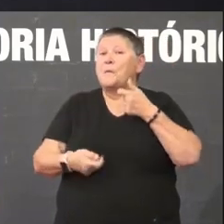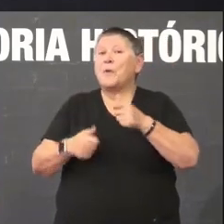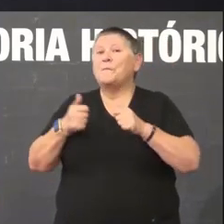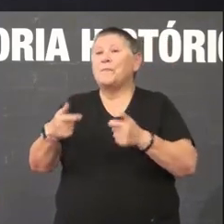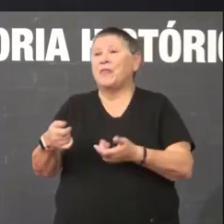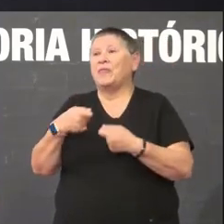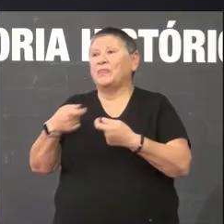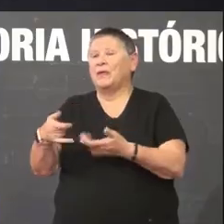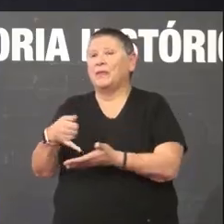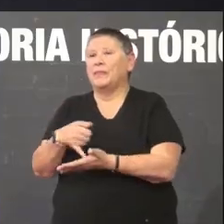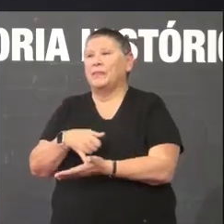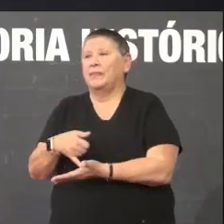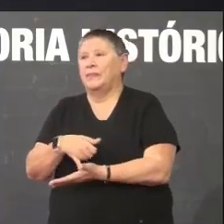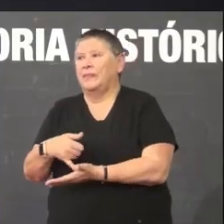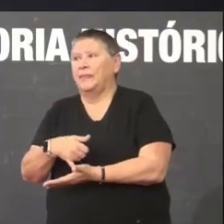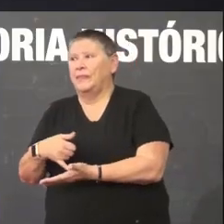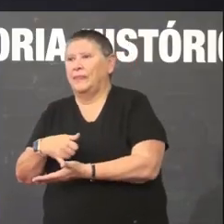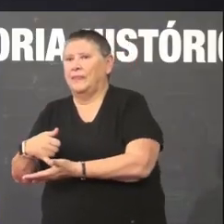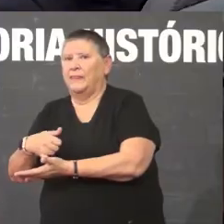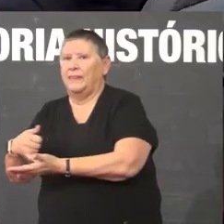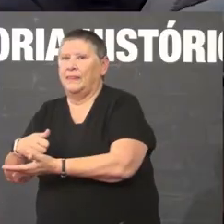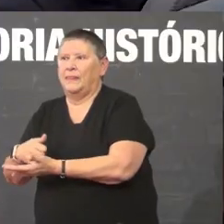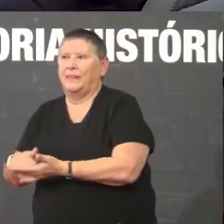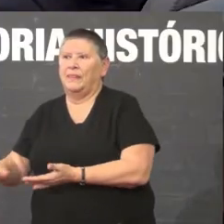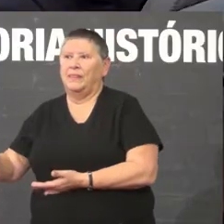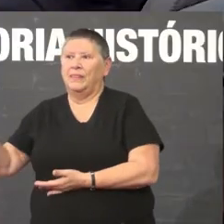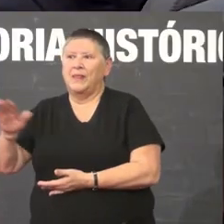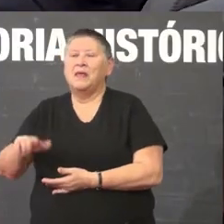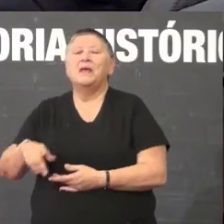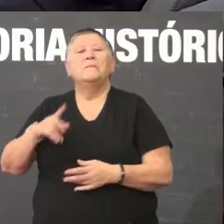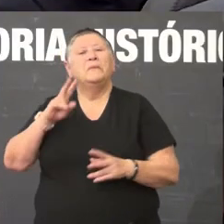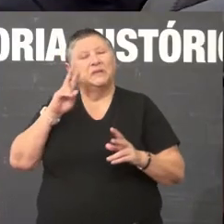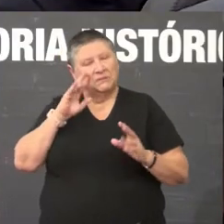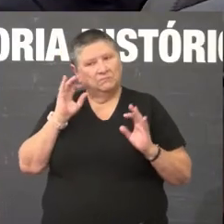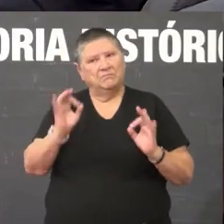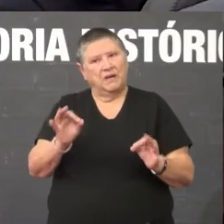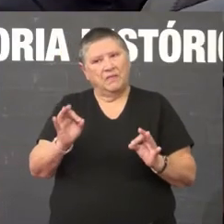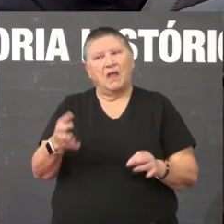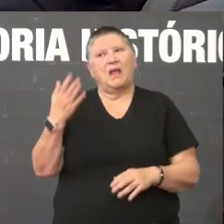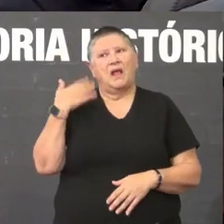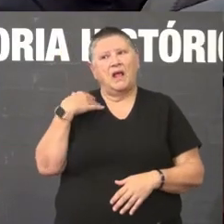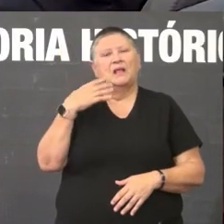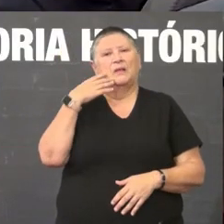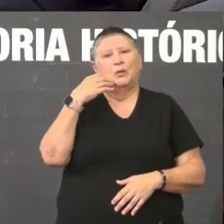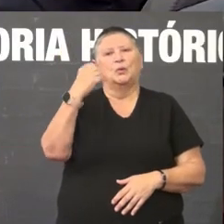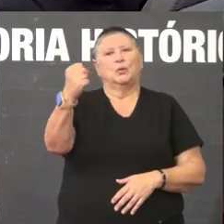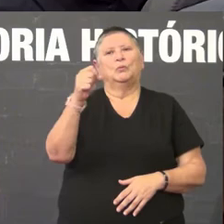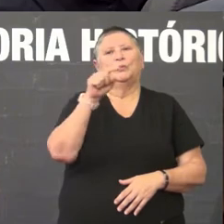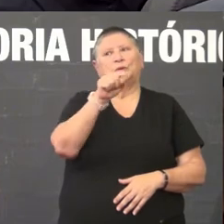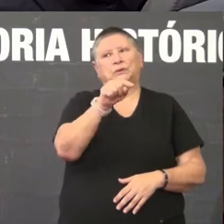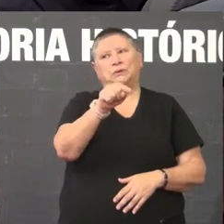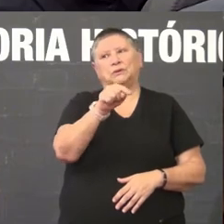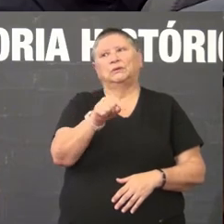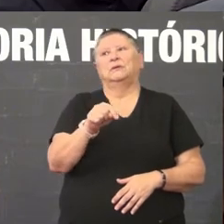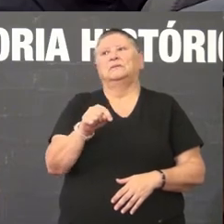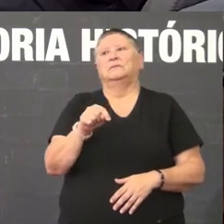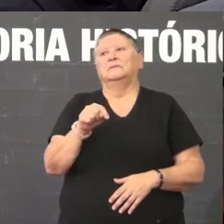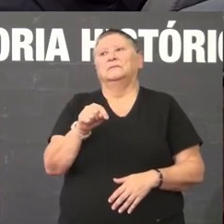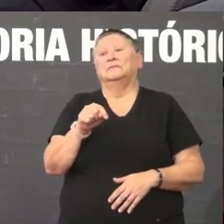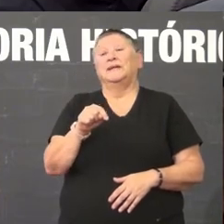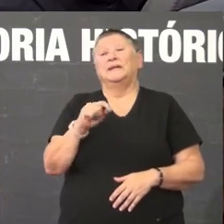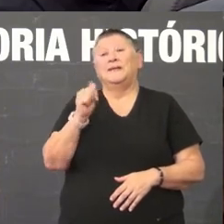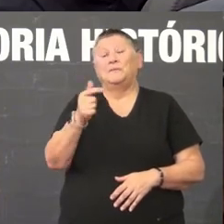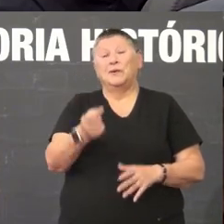espazos. Pero era o Partido Comunista efectivamente o que había, e cando foi integrado